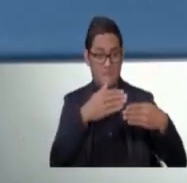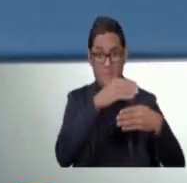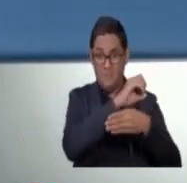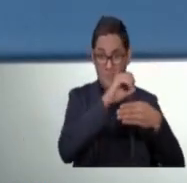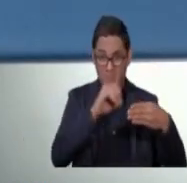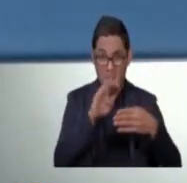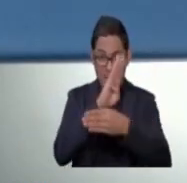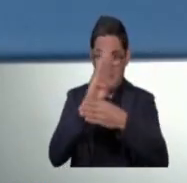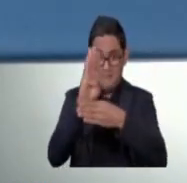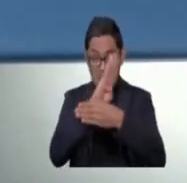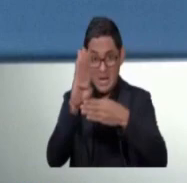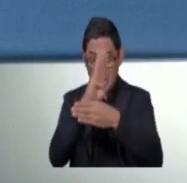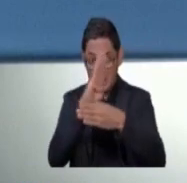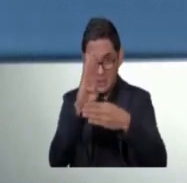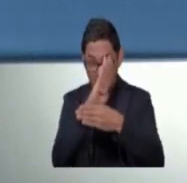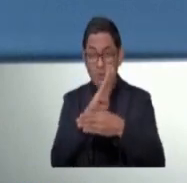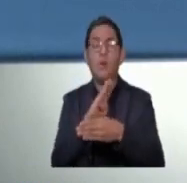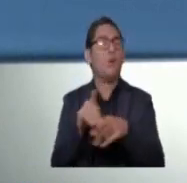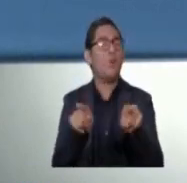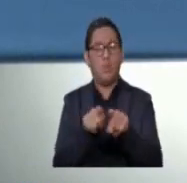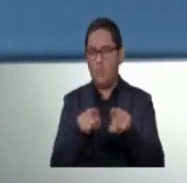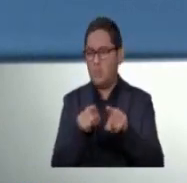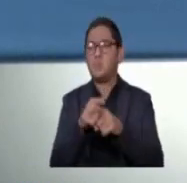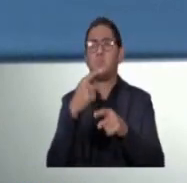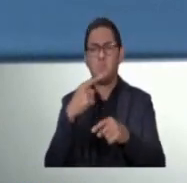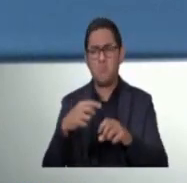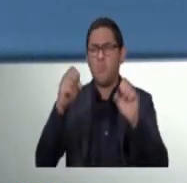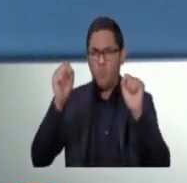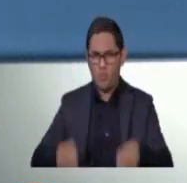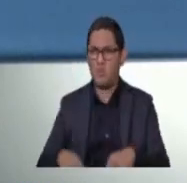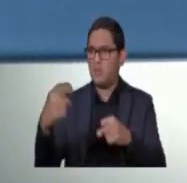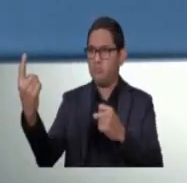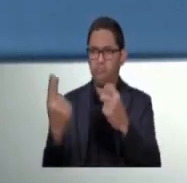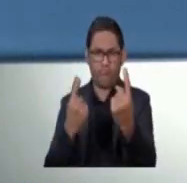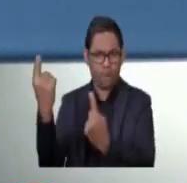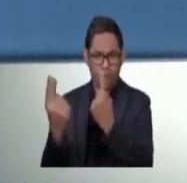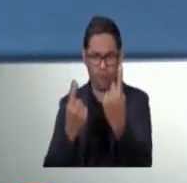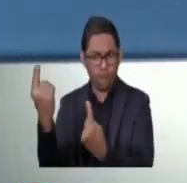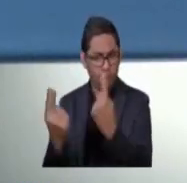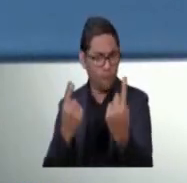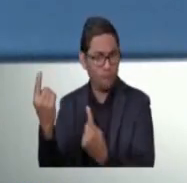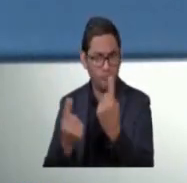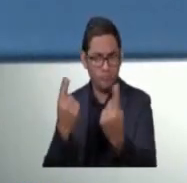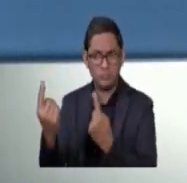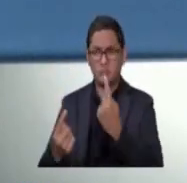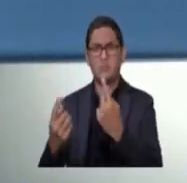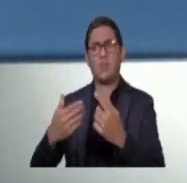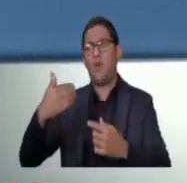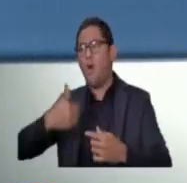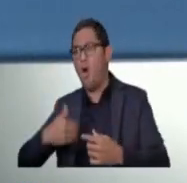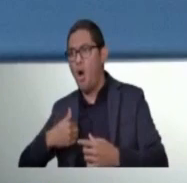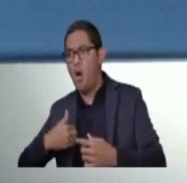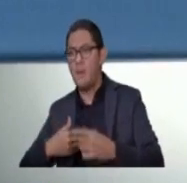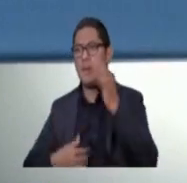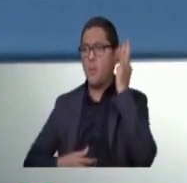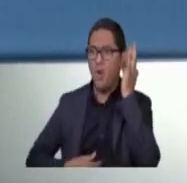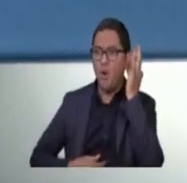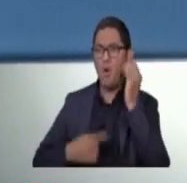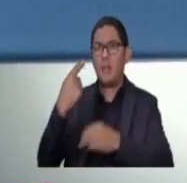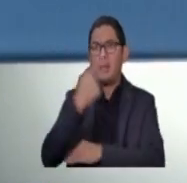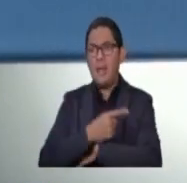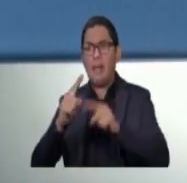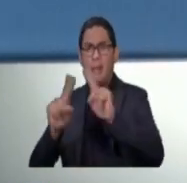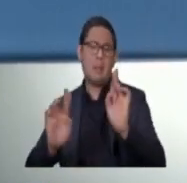también podrán atender a sus usuarios o clientes sin restricción de género los